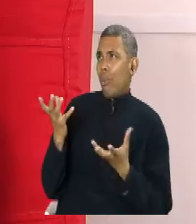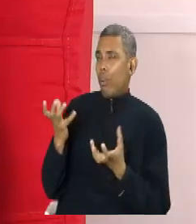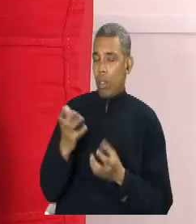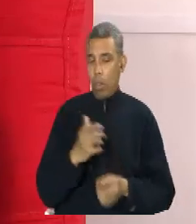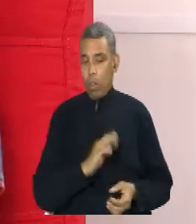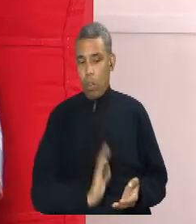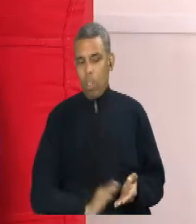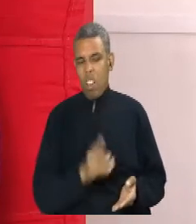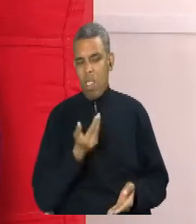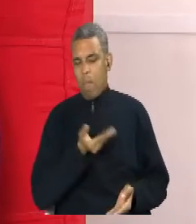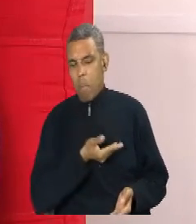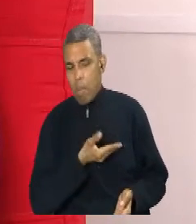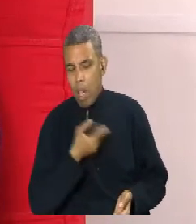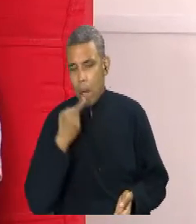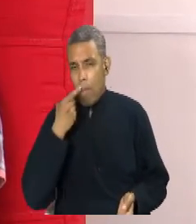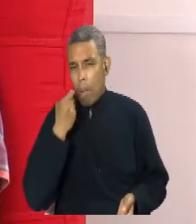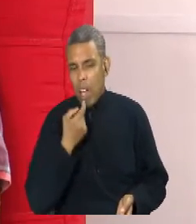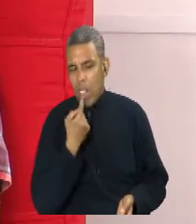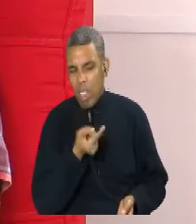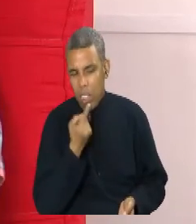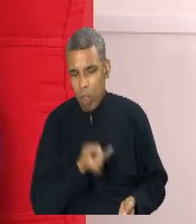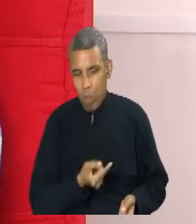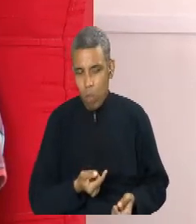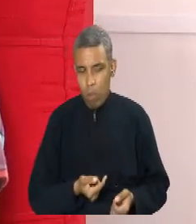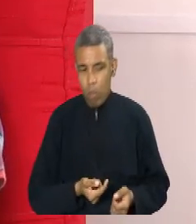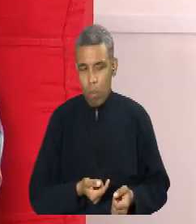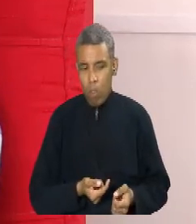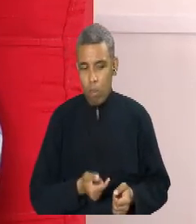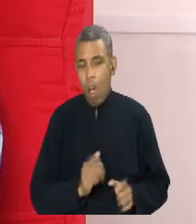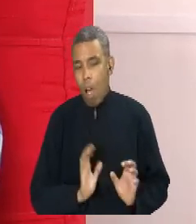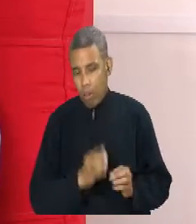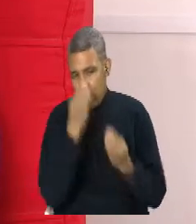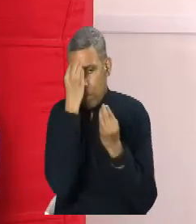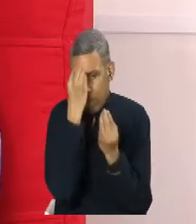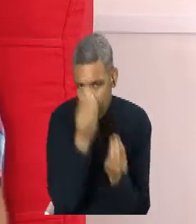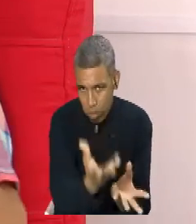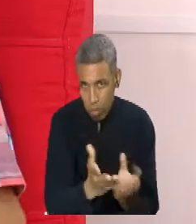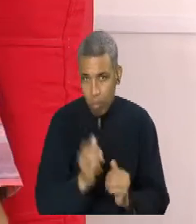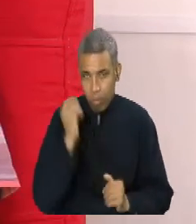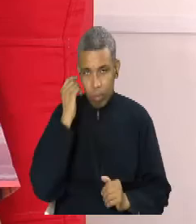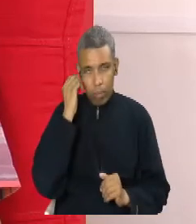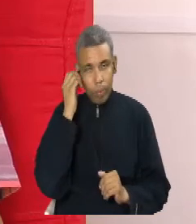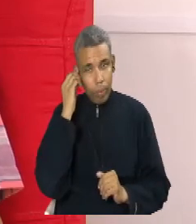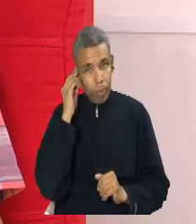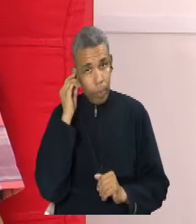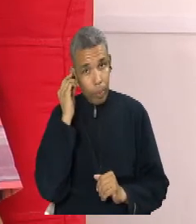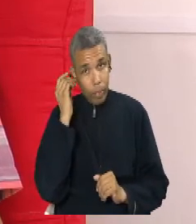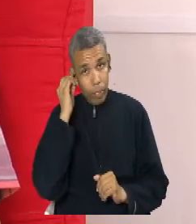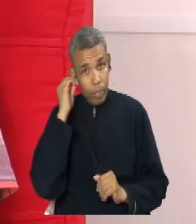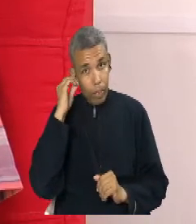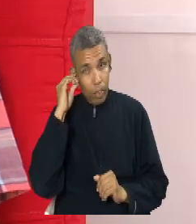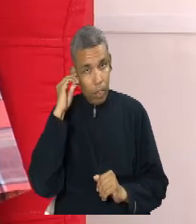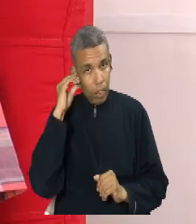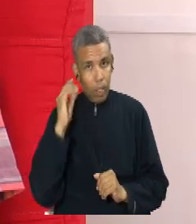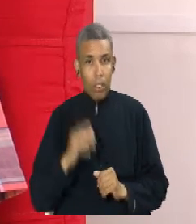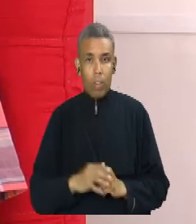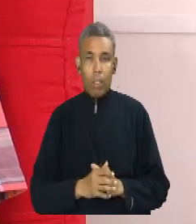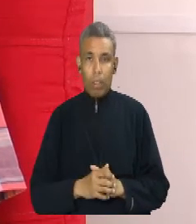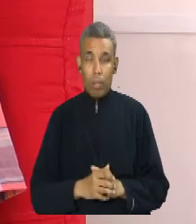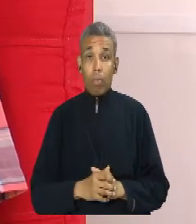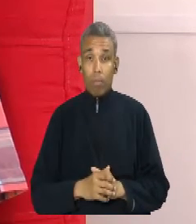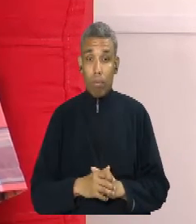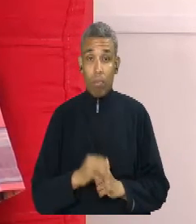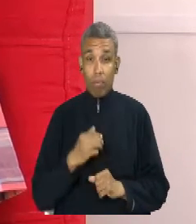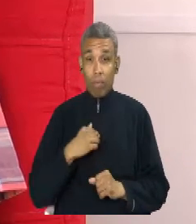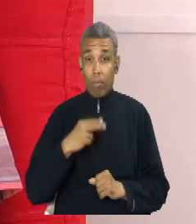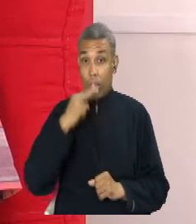confrontan y los prácticamente que los los sitiados los los arrincona ustedes no deben ser tranquilidad ante todo